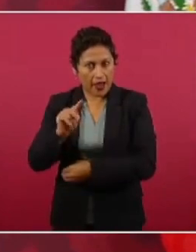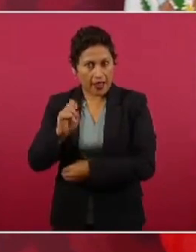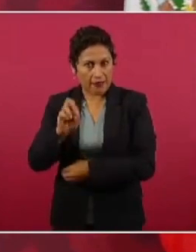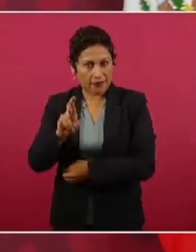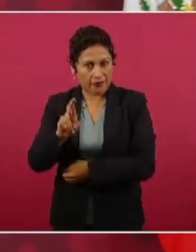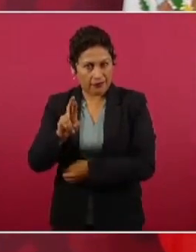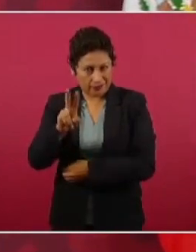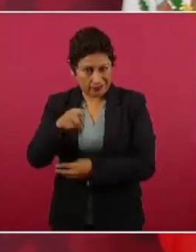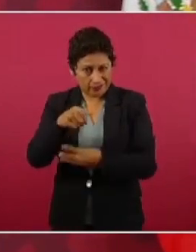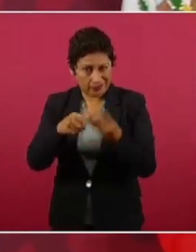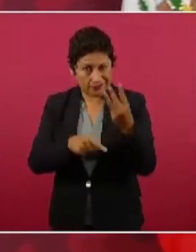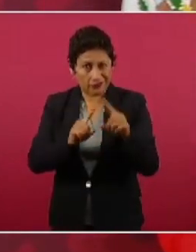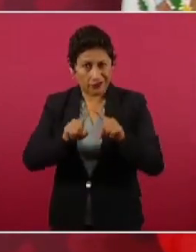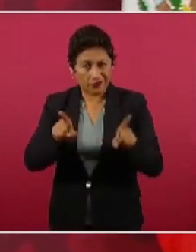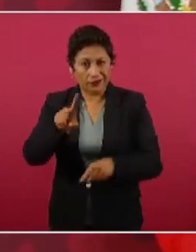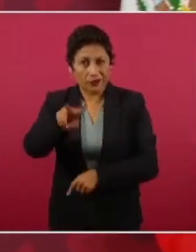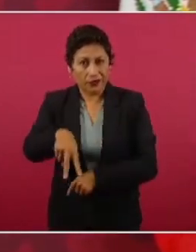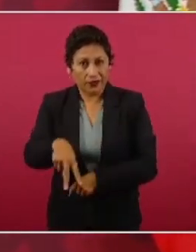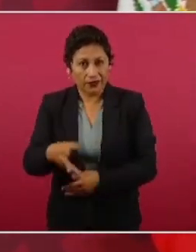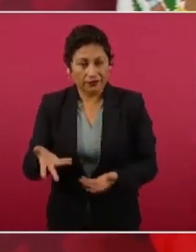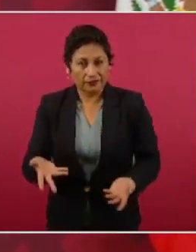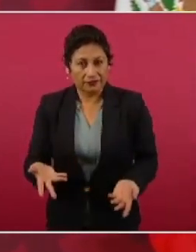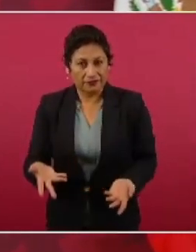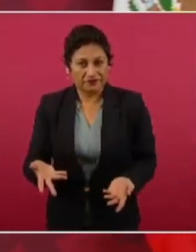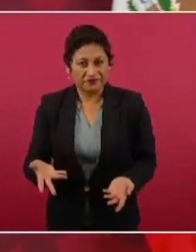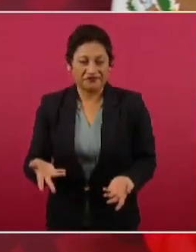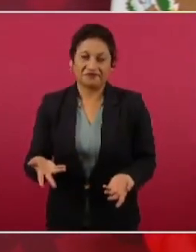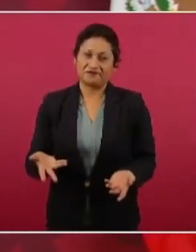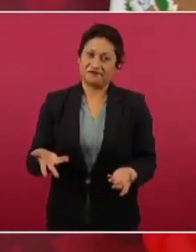eso es lo que sucede